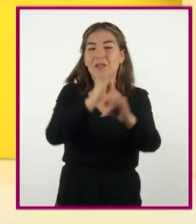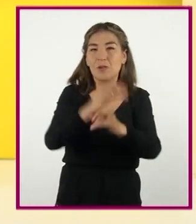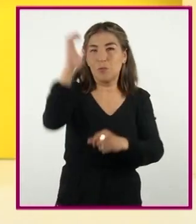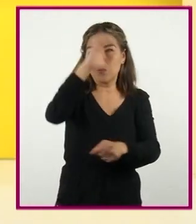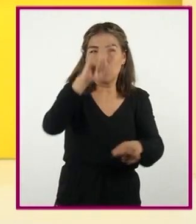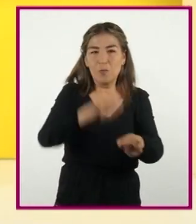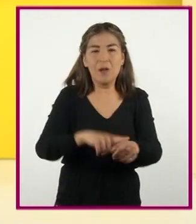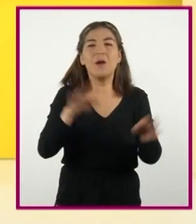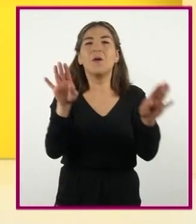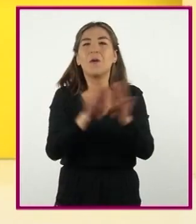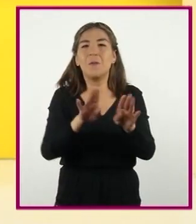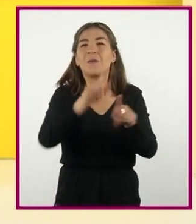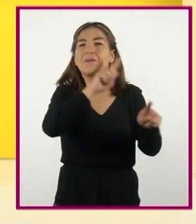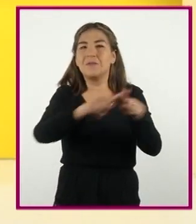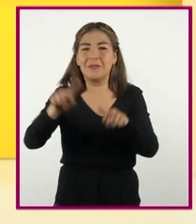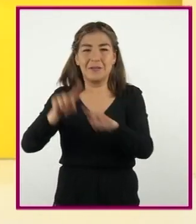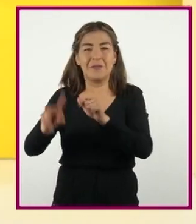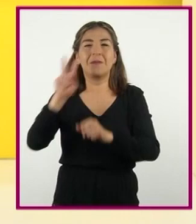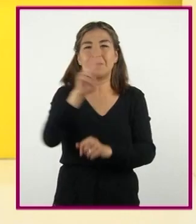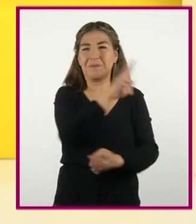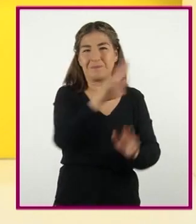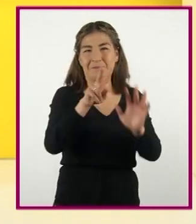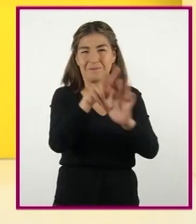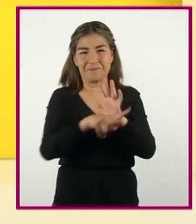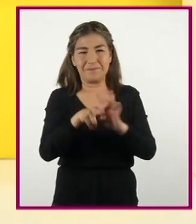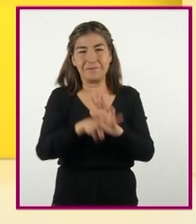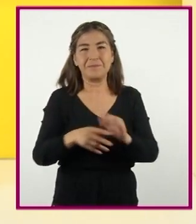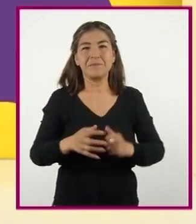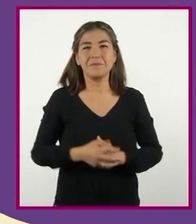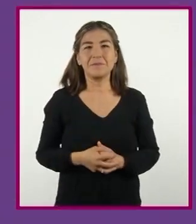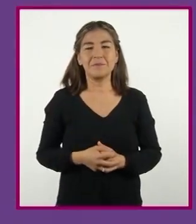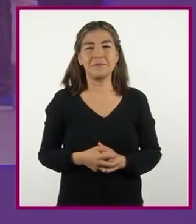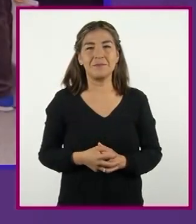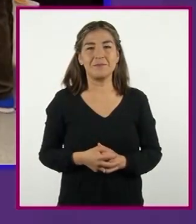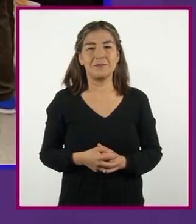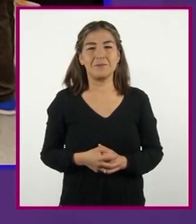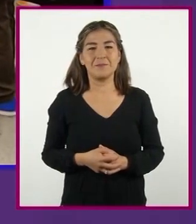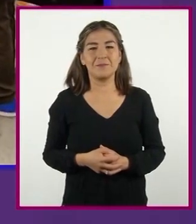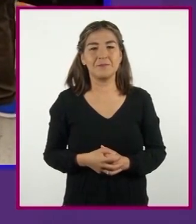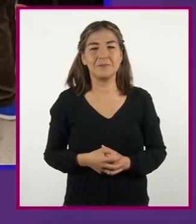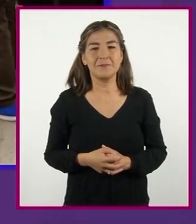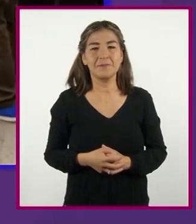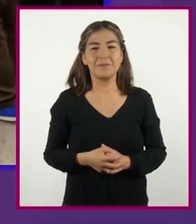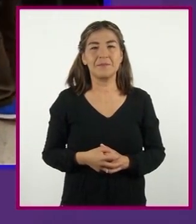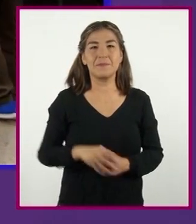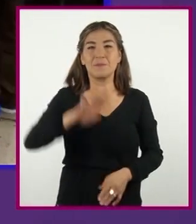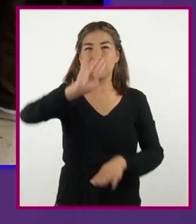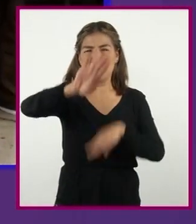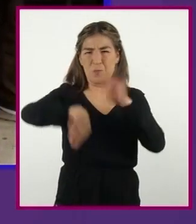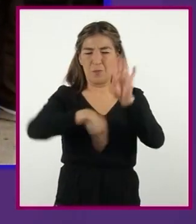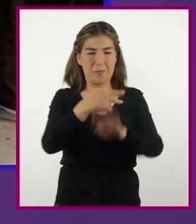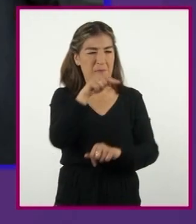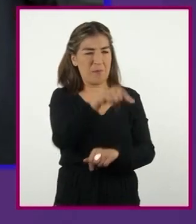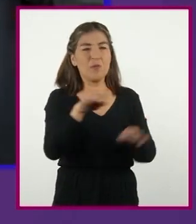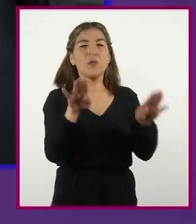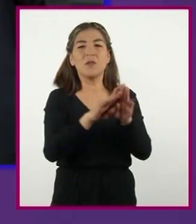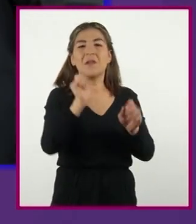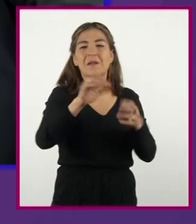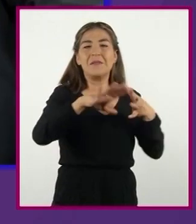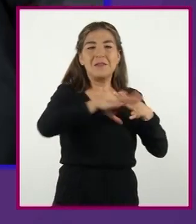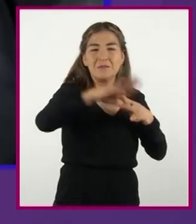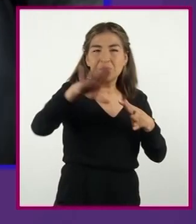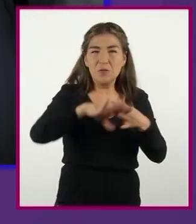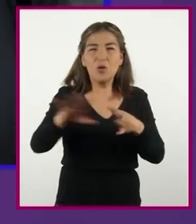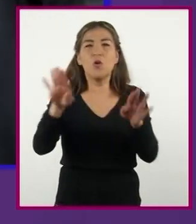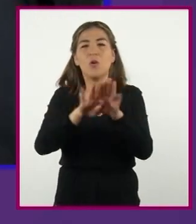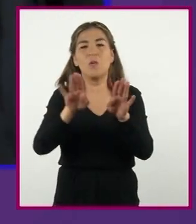lo veremos y podremos escuchar en el siguiente video. En un mundo caracterizado por migraciones e